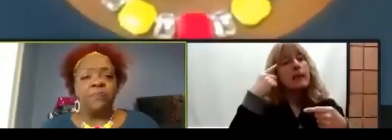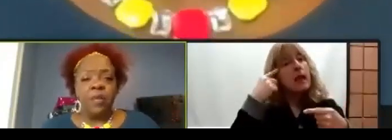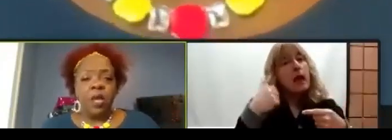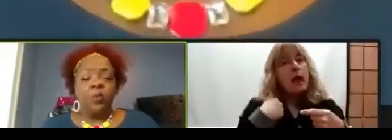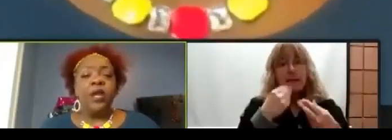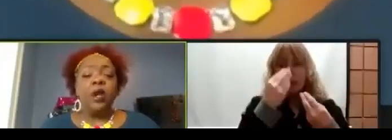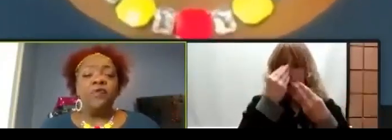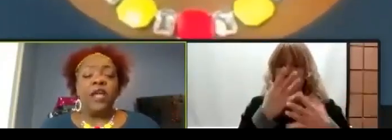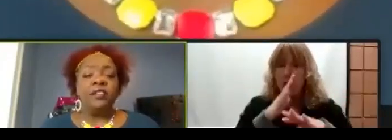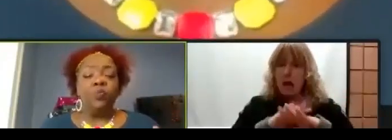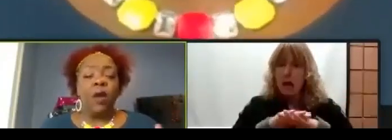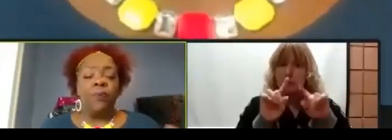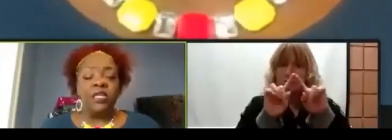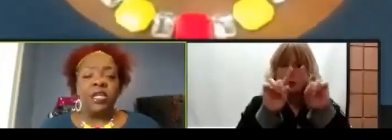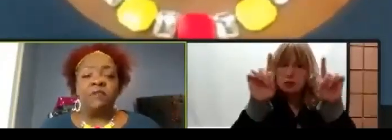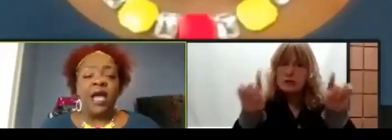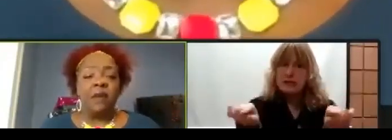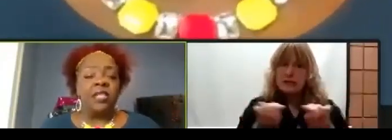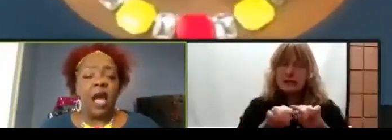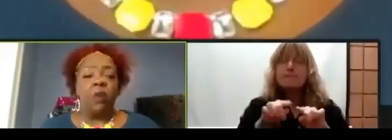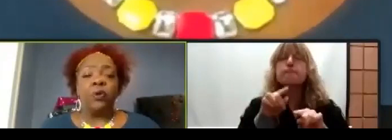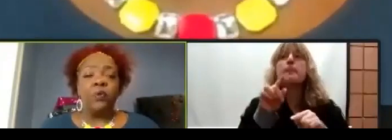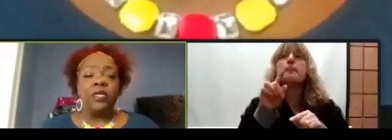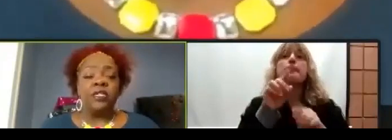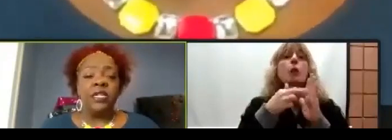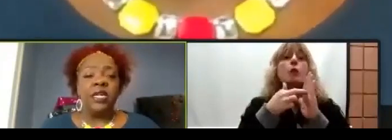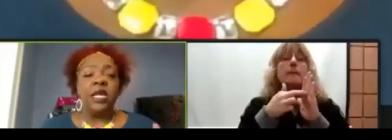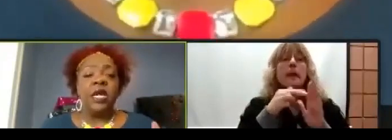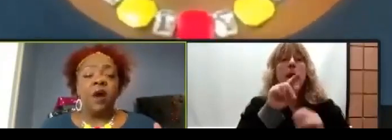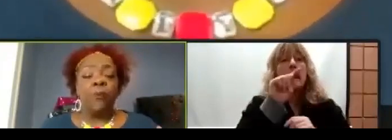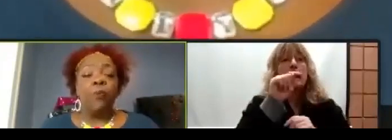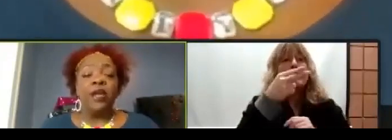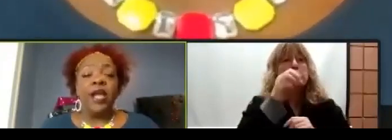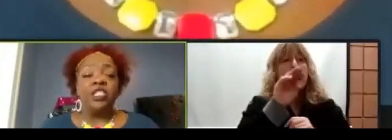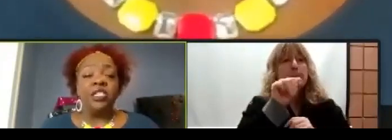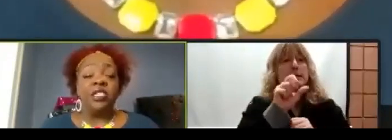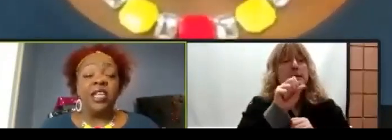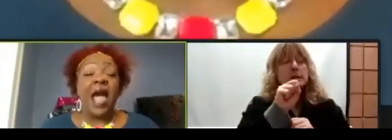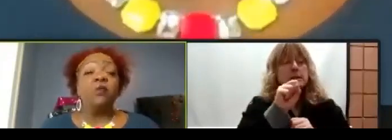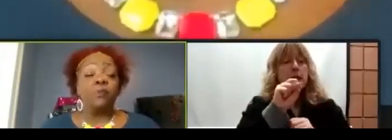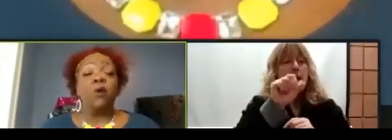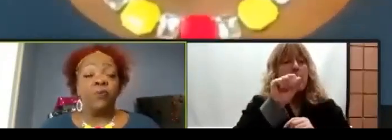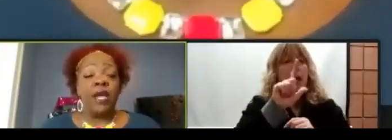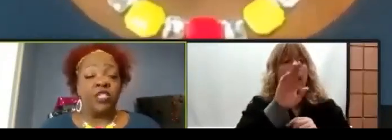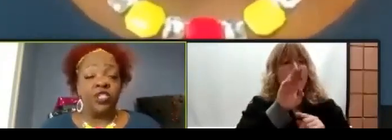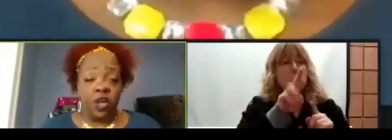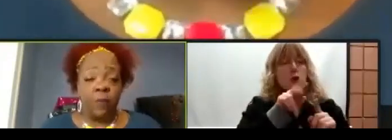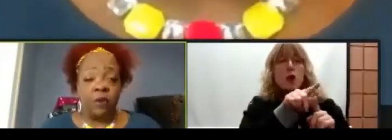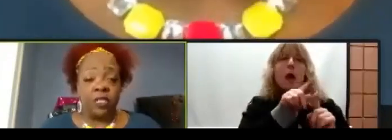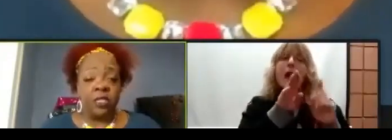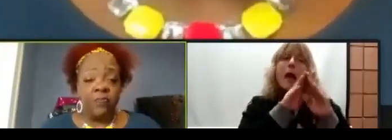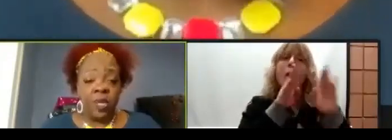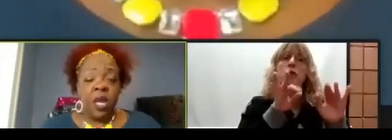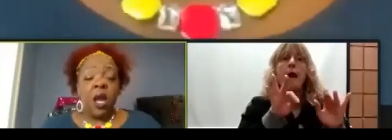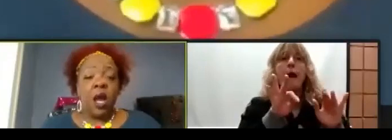también holder que es parte del comité de la profesión de la casa que él